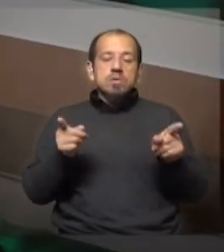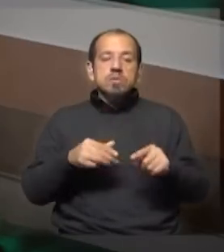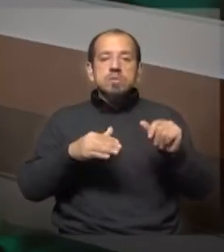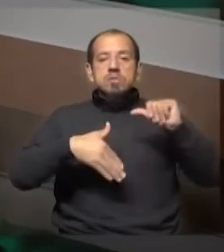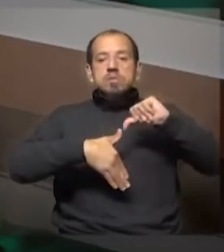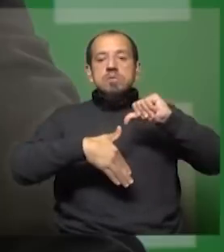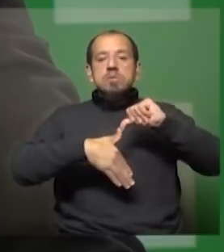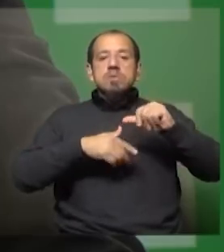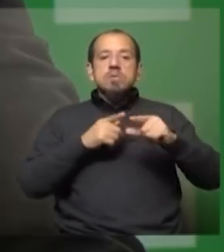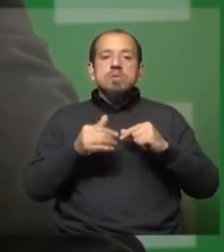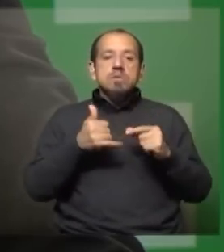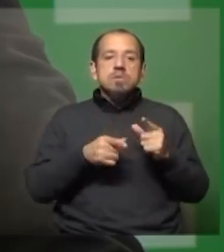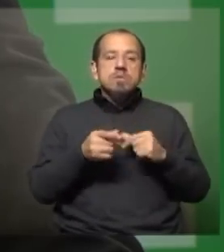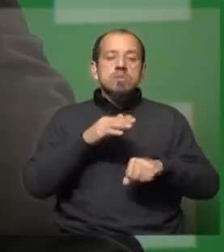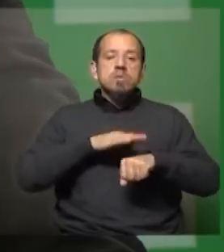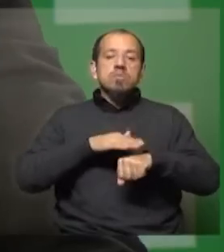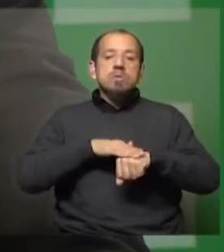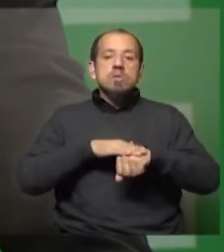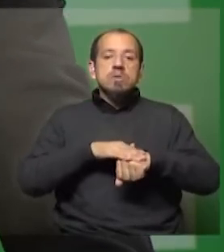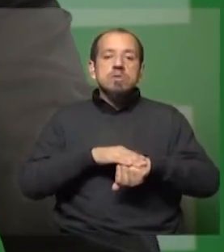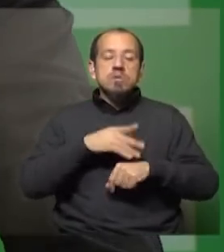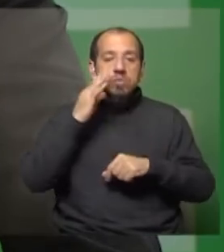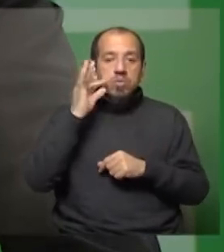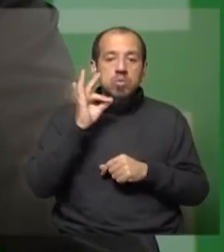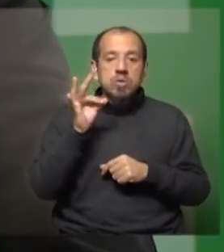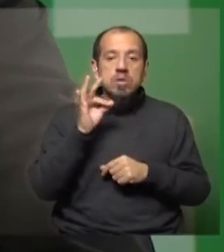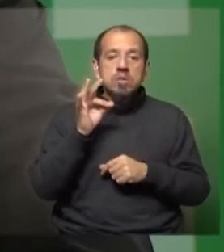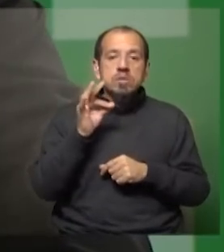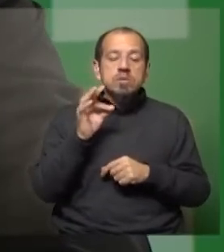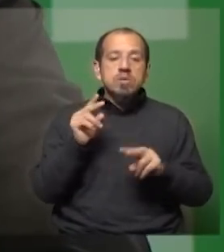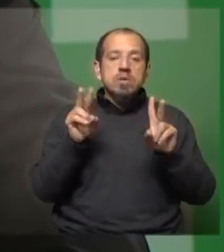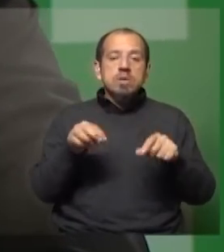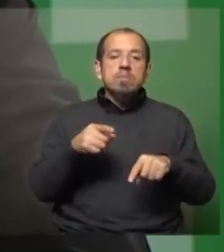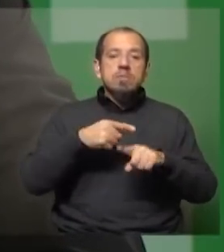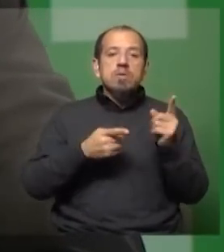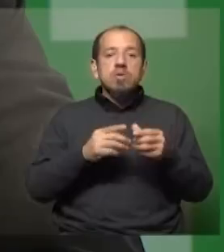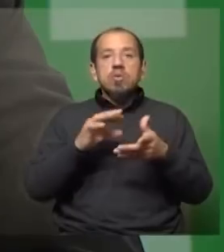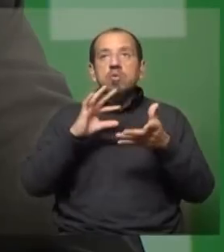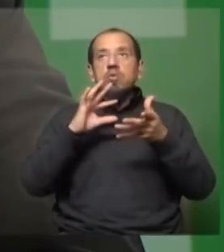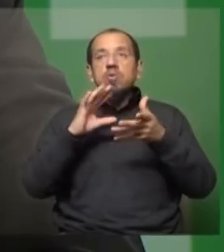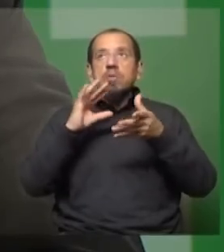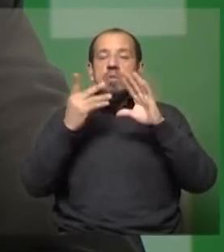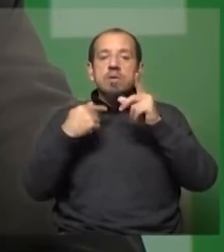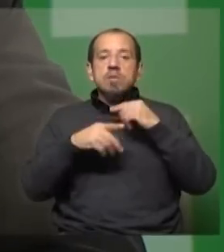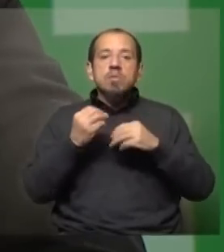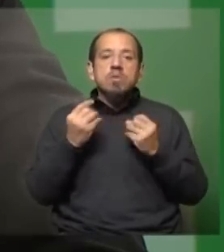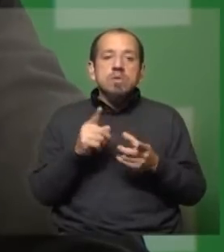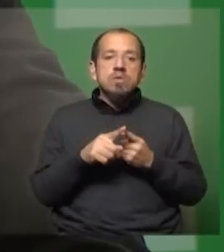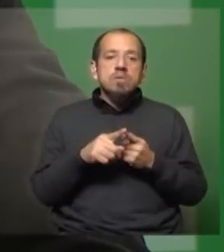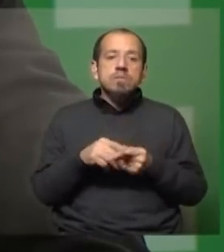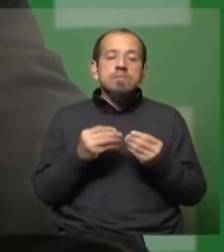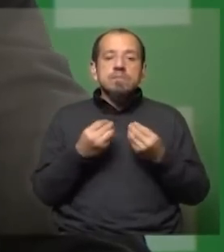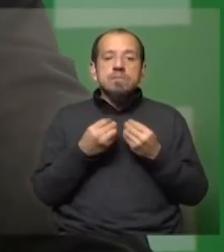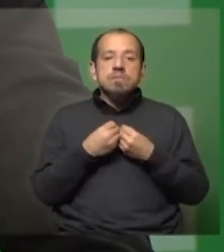tiene una responsabilidad enorme y una oportunidad enorme con los temas ambientales porque es el pulmón del planeta en